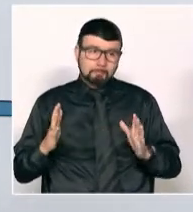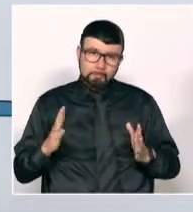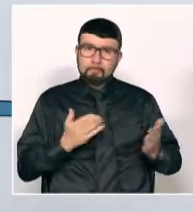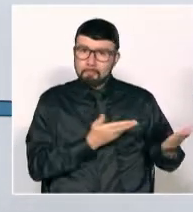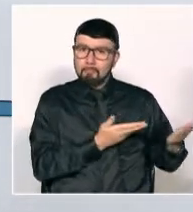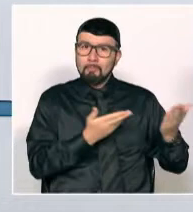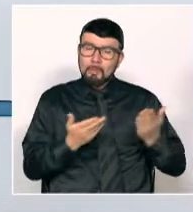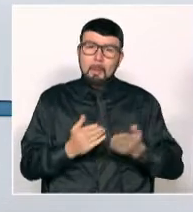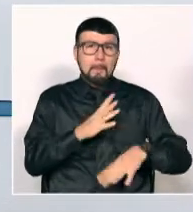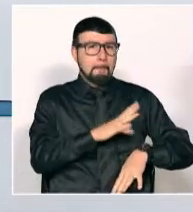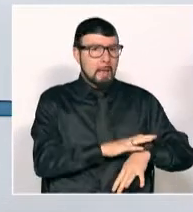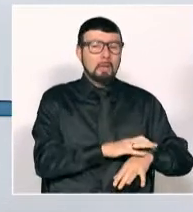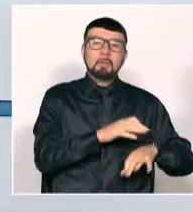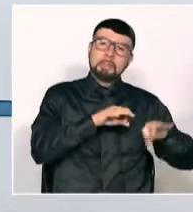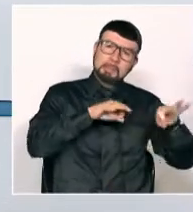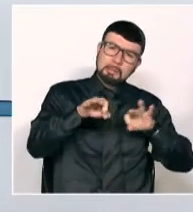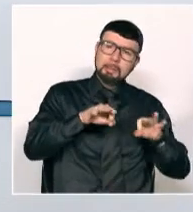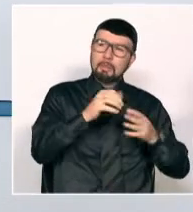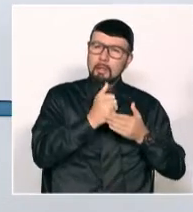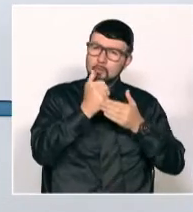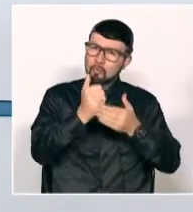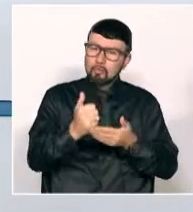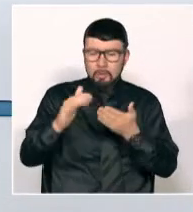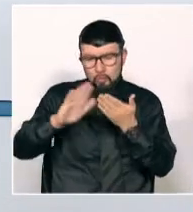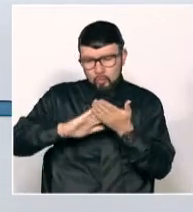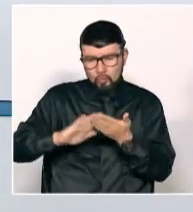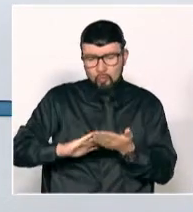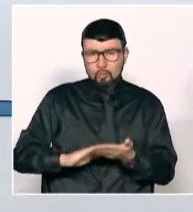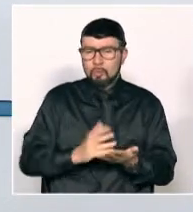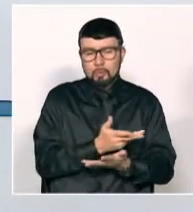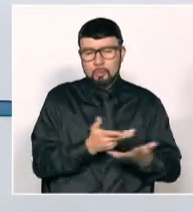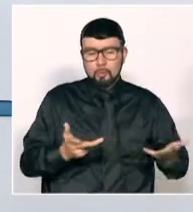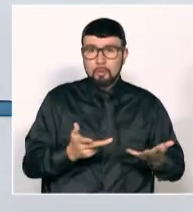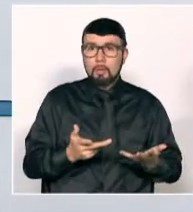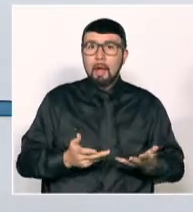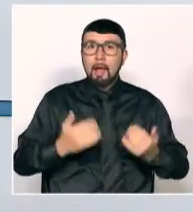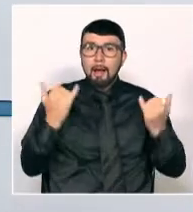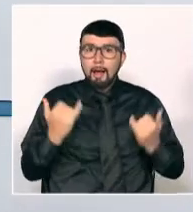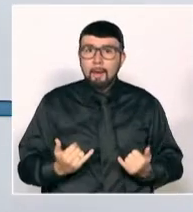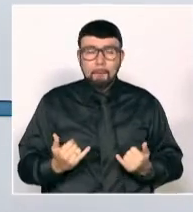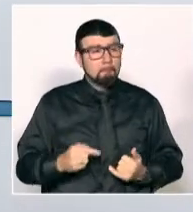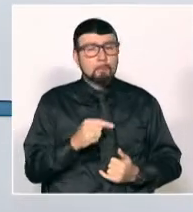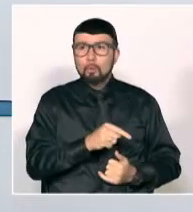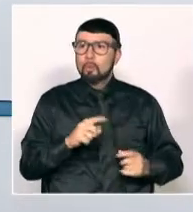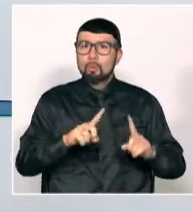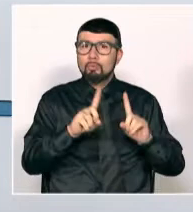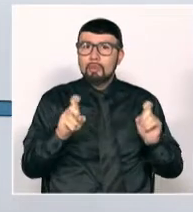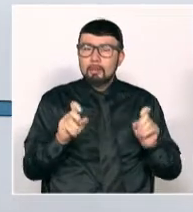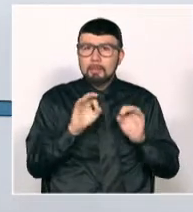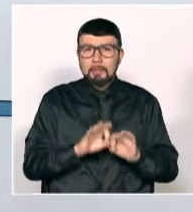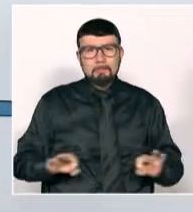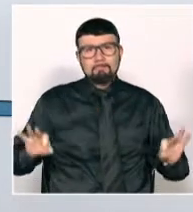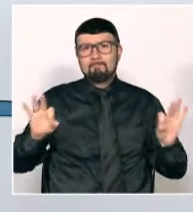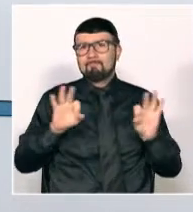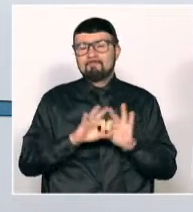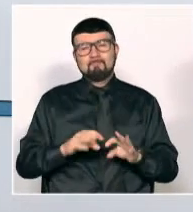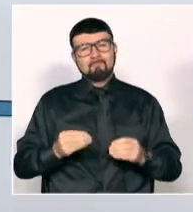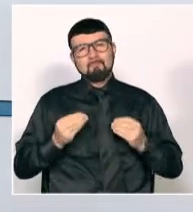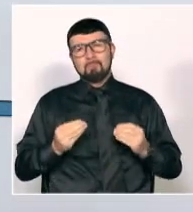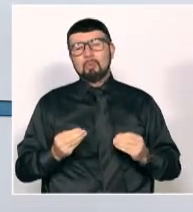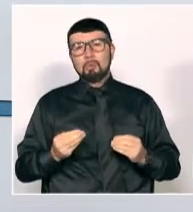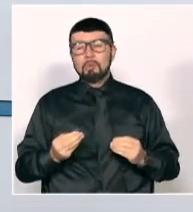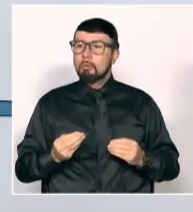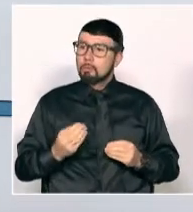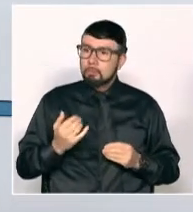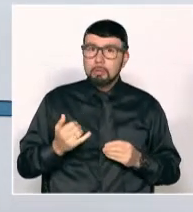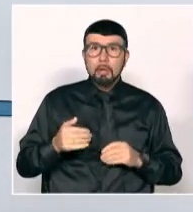aquí compartiendo con ustedes hoy y sobre todo en este día que vamos a hablar de algo tan importante que en muchas